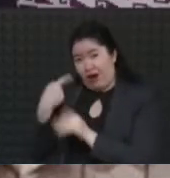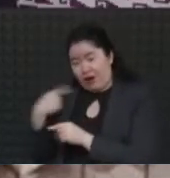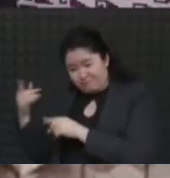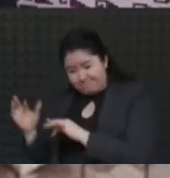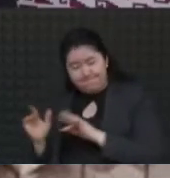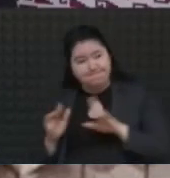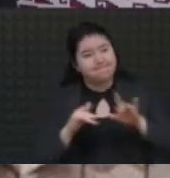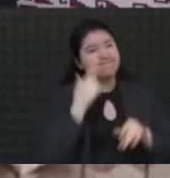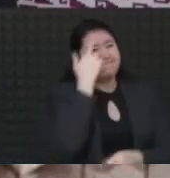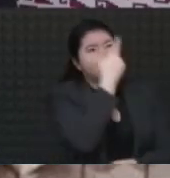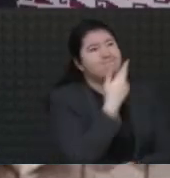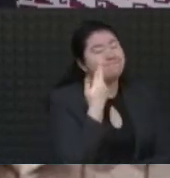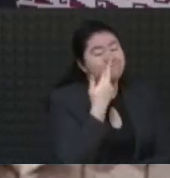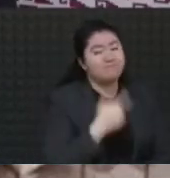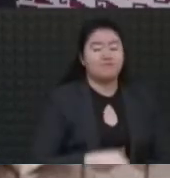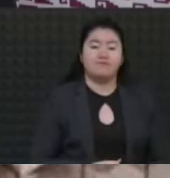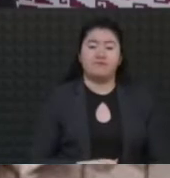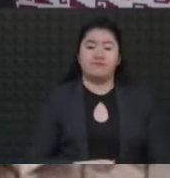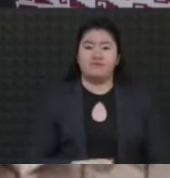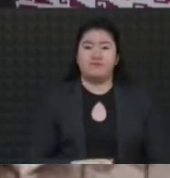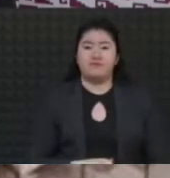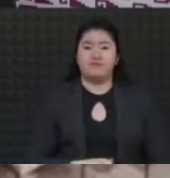pues preguntarle del tema de cablebús.